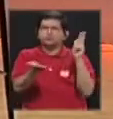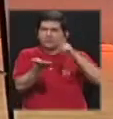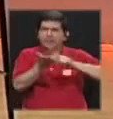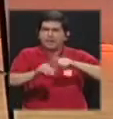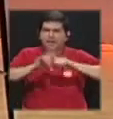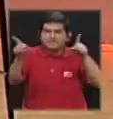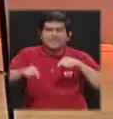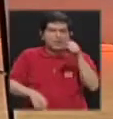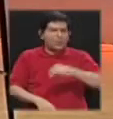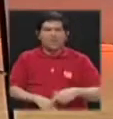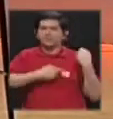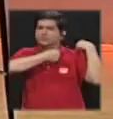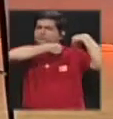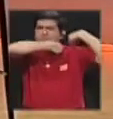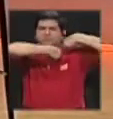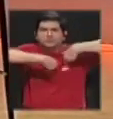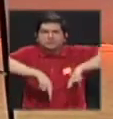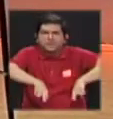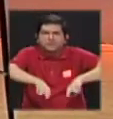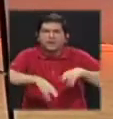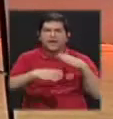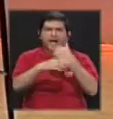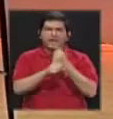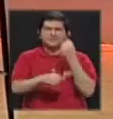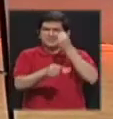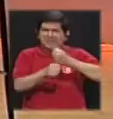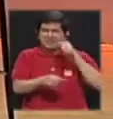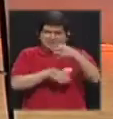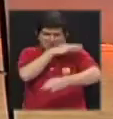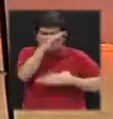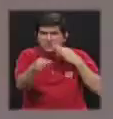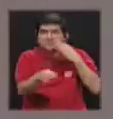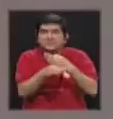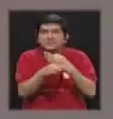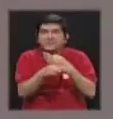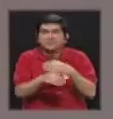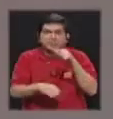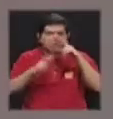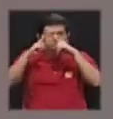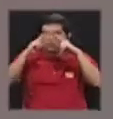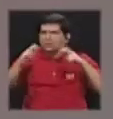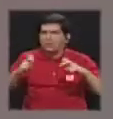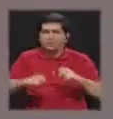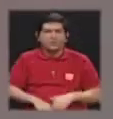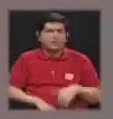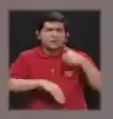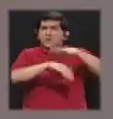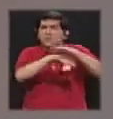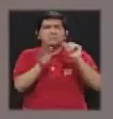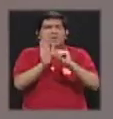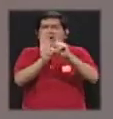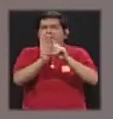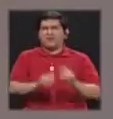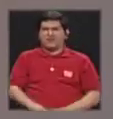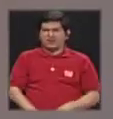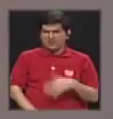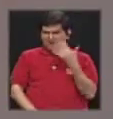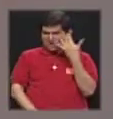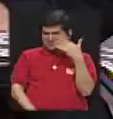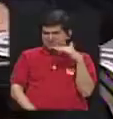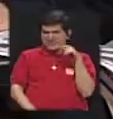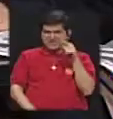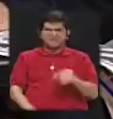es que son tan irresponsables de realizar un trabajo de este tipo y ni siquiera revisarlo y mandarlo así para la Asamblea Legislativa? Da la impresión que se espera que